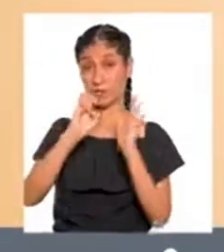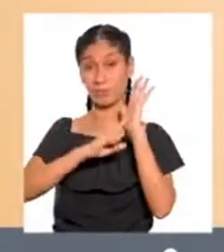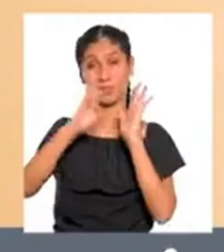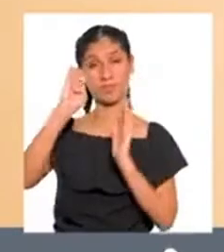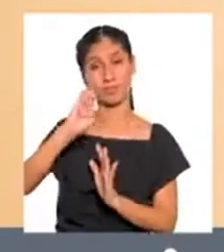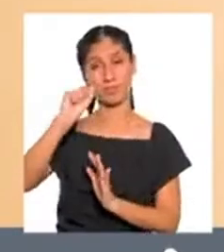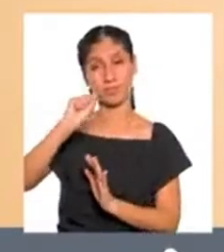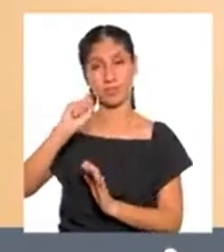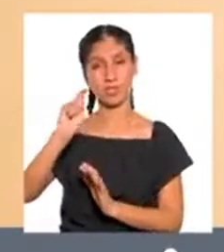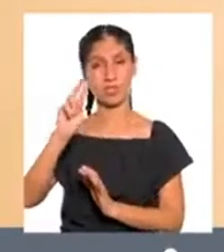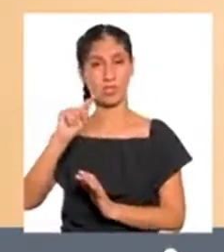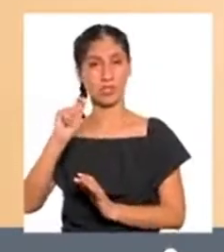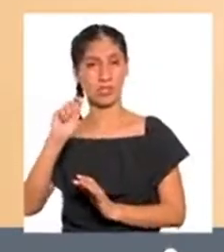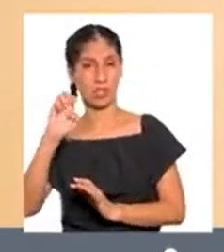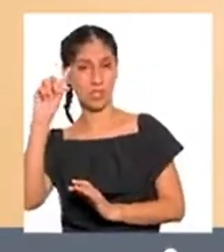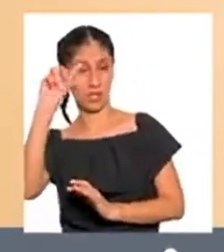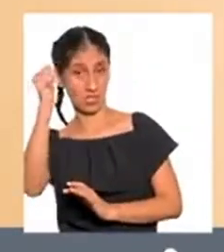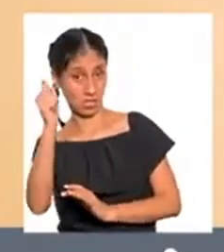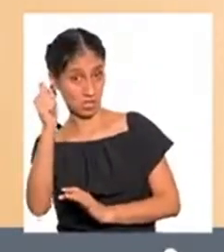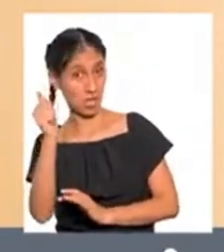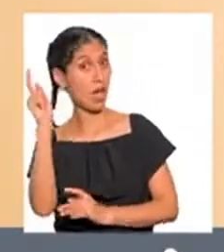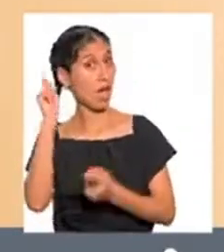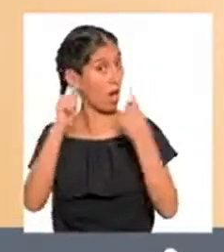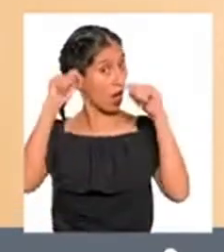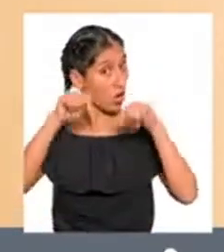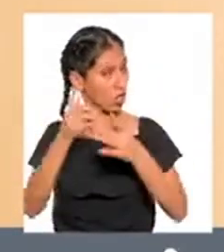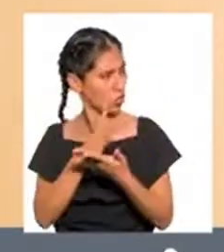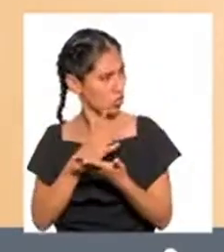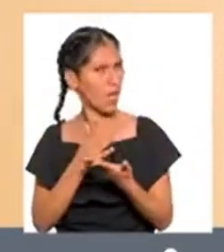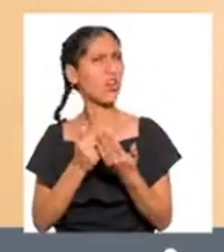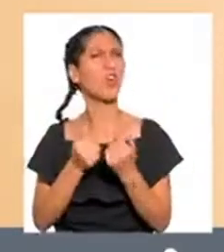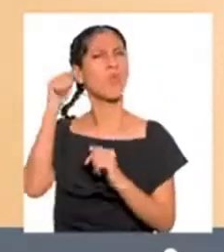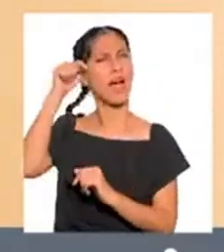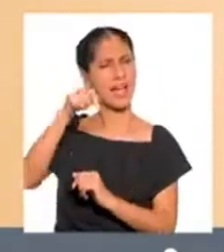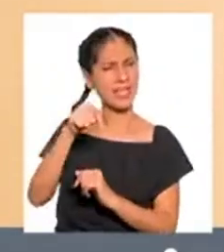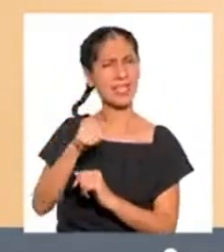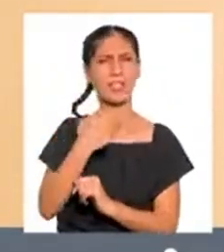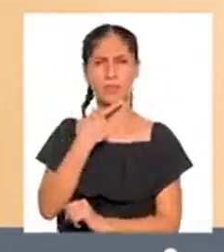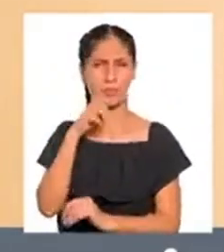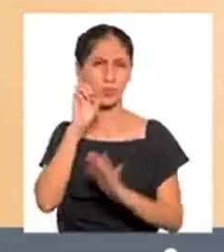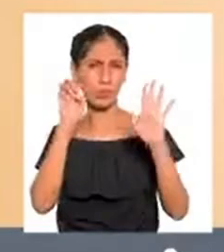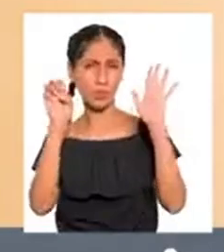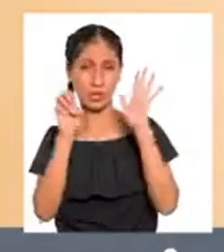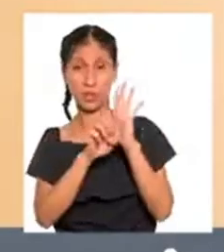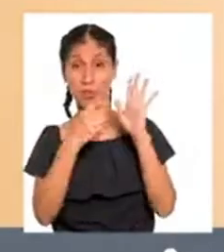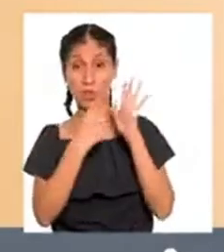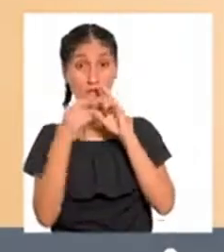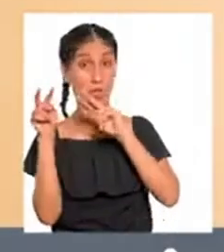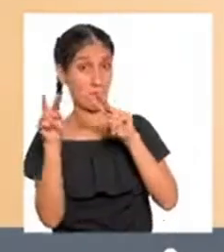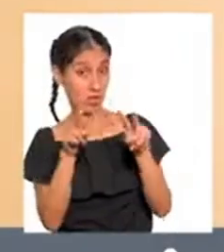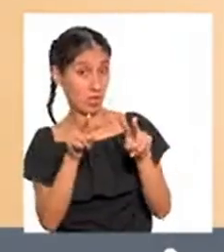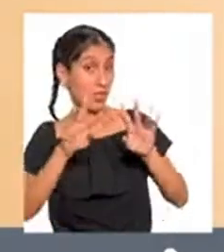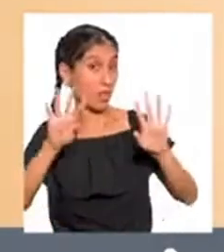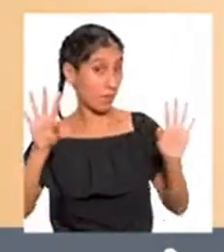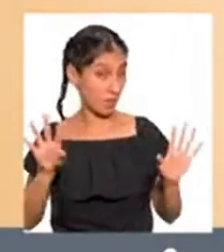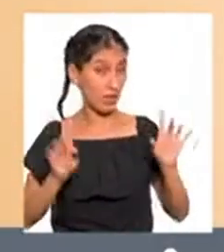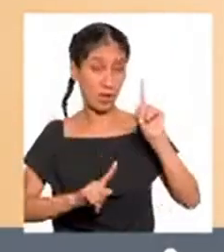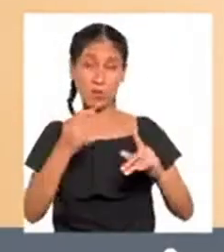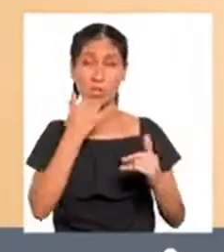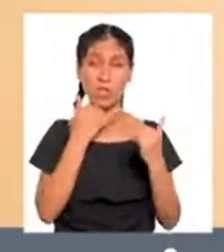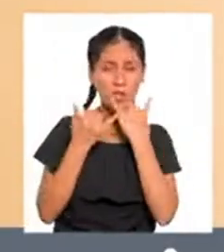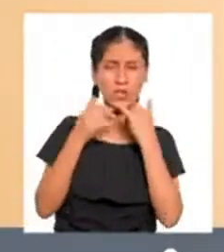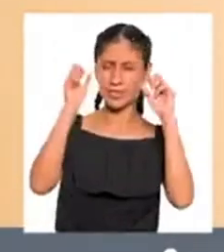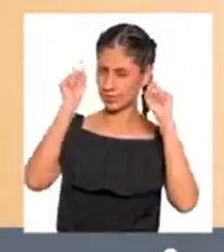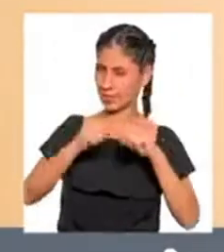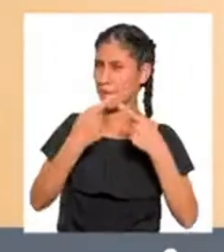previsibles. Se construyen estrategias en ese mismo momento para tratar de contener el daño. Puede haber errores,